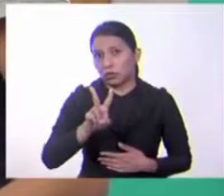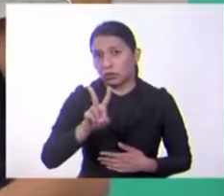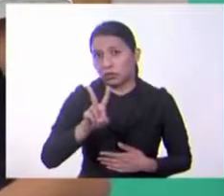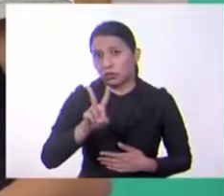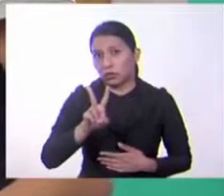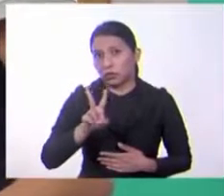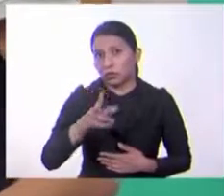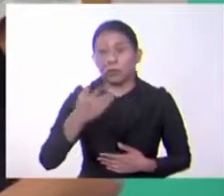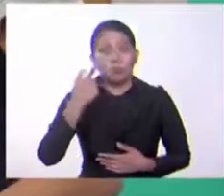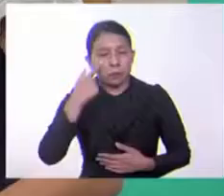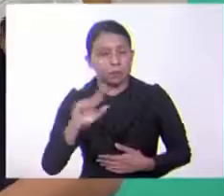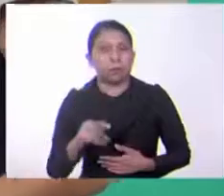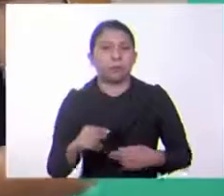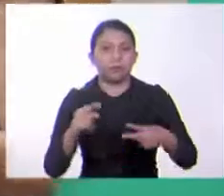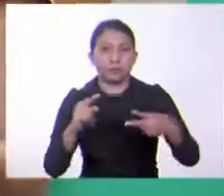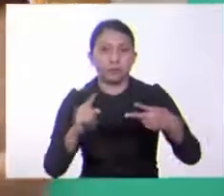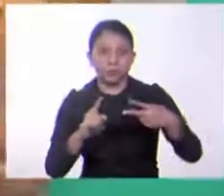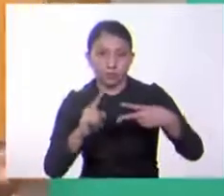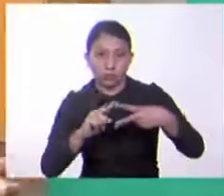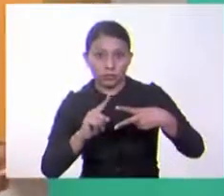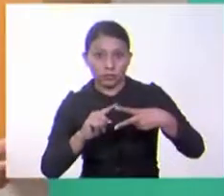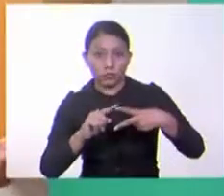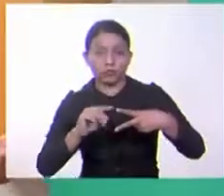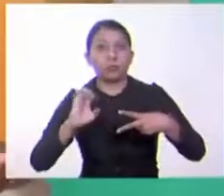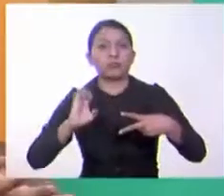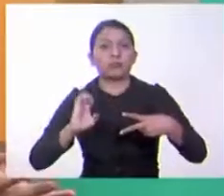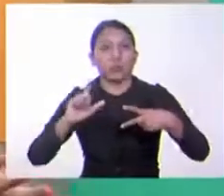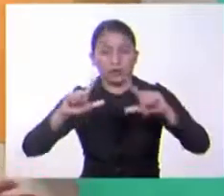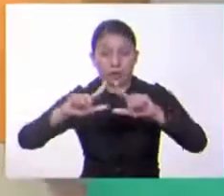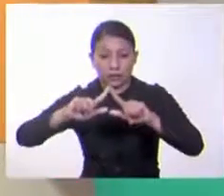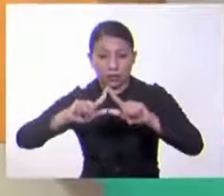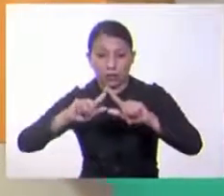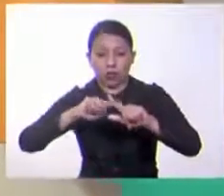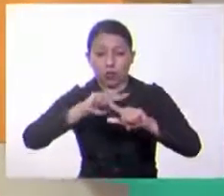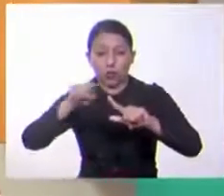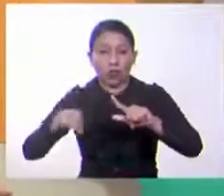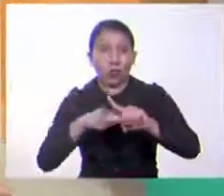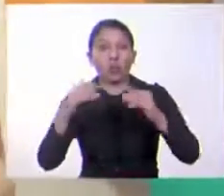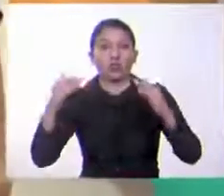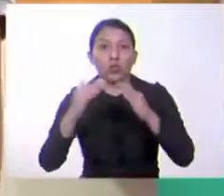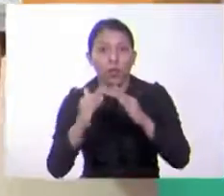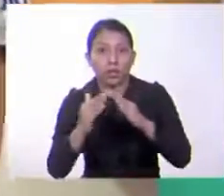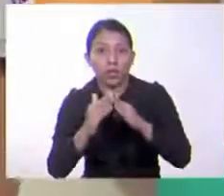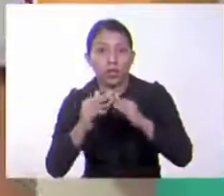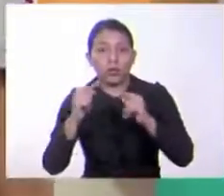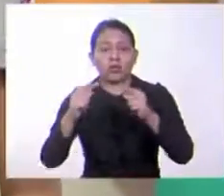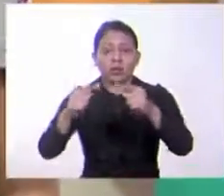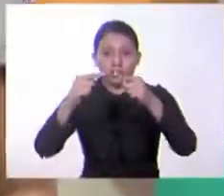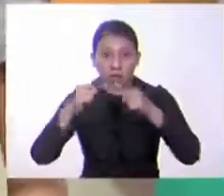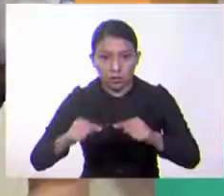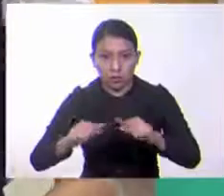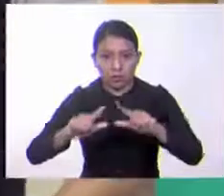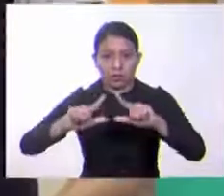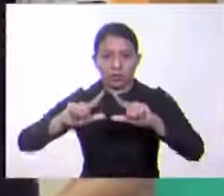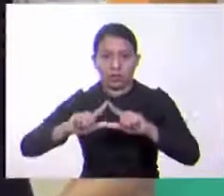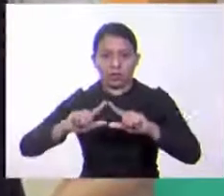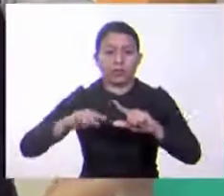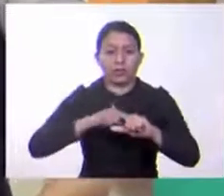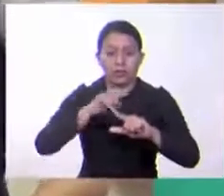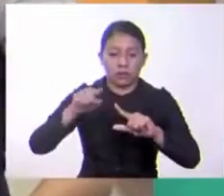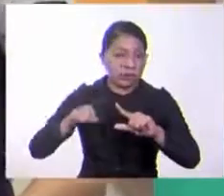iguales. Ujú. Y el equilátero obviamente tiene dos lados iguales. Yo puedo agarrar cualquier